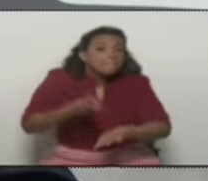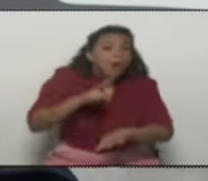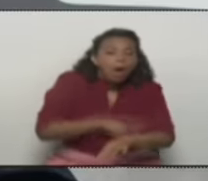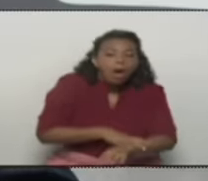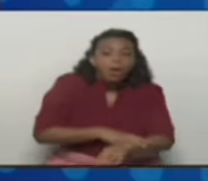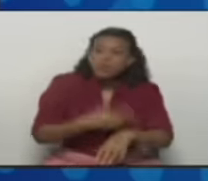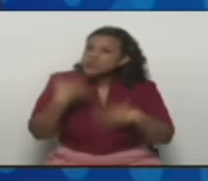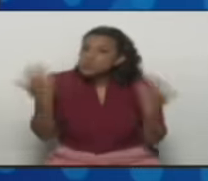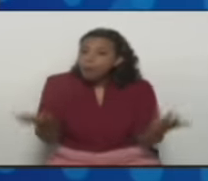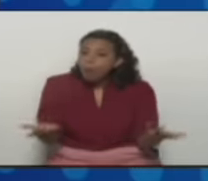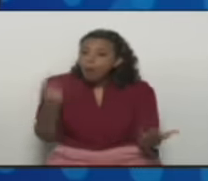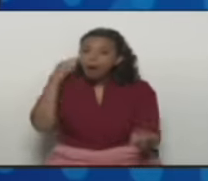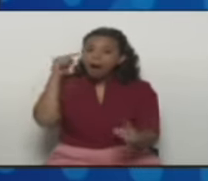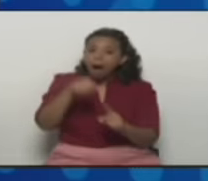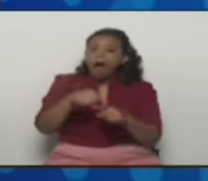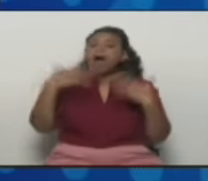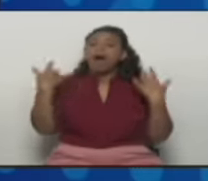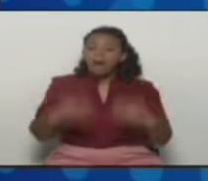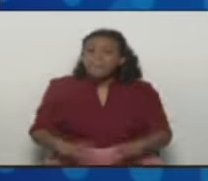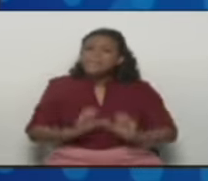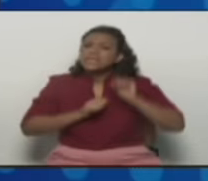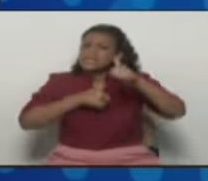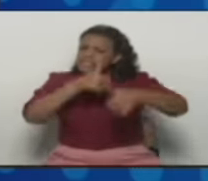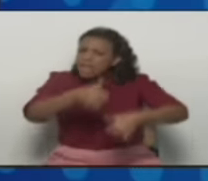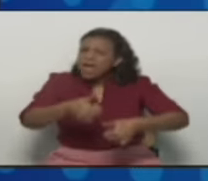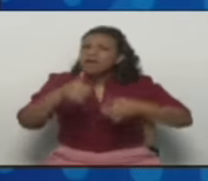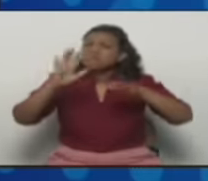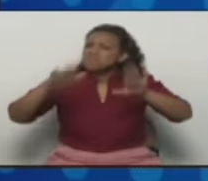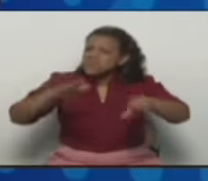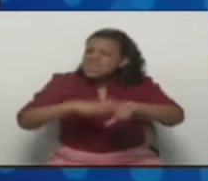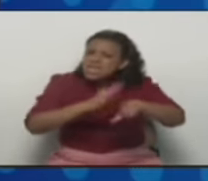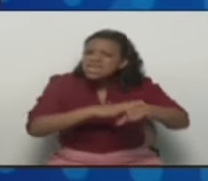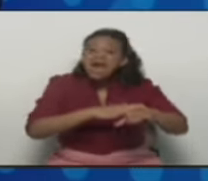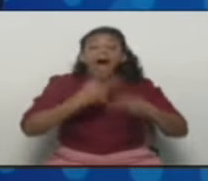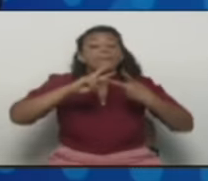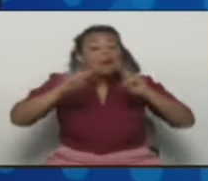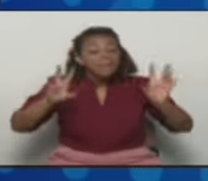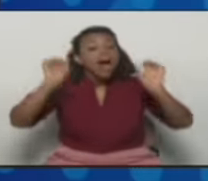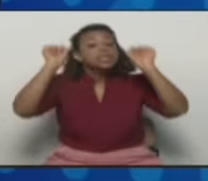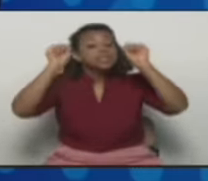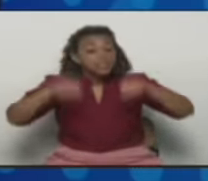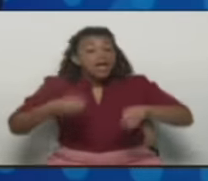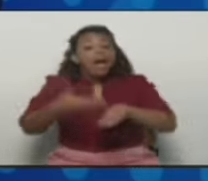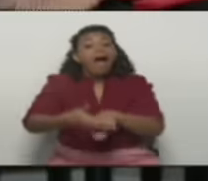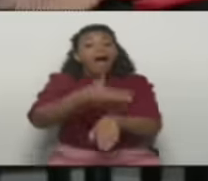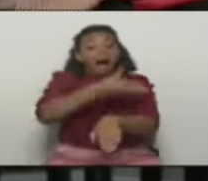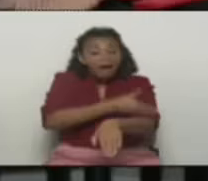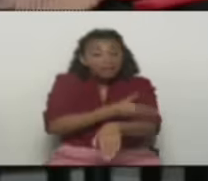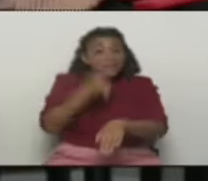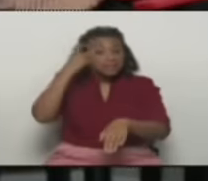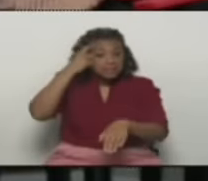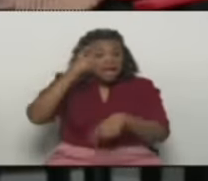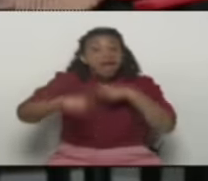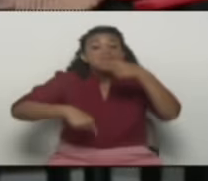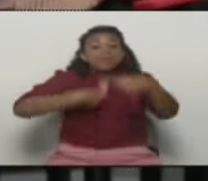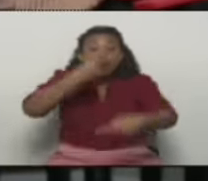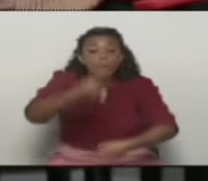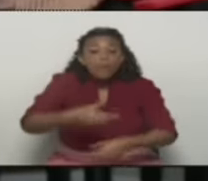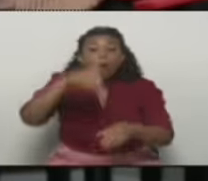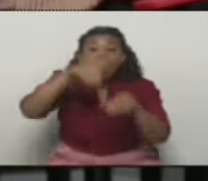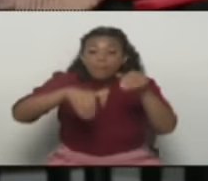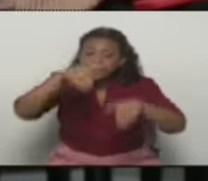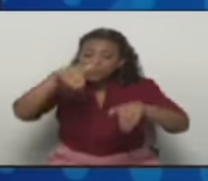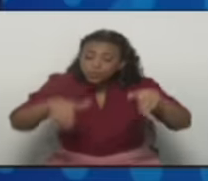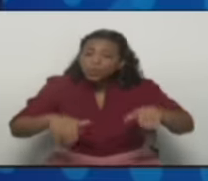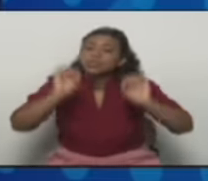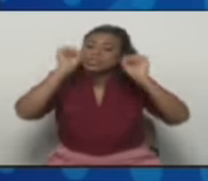Y fue el centro, y por eso yo empecé a hablar y a decir, habrá paz, antes, durante y después del 28